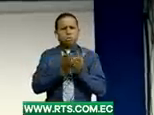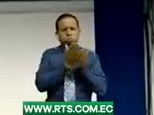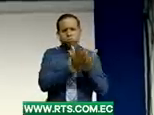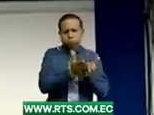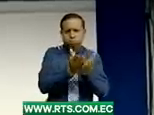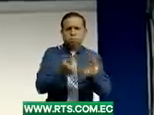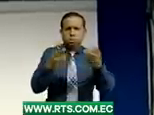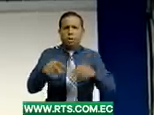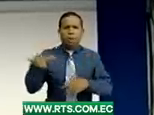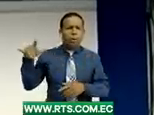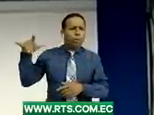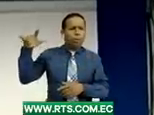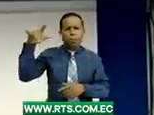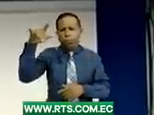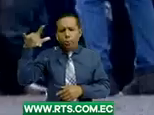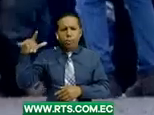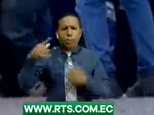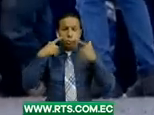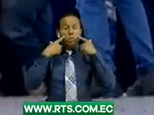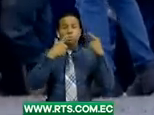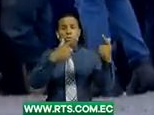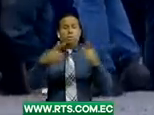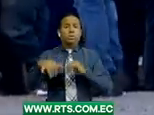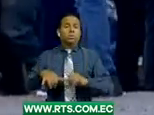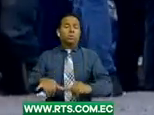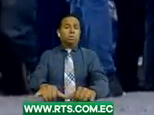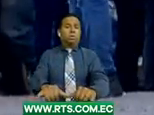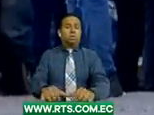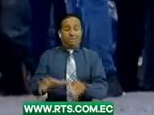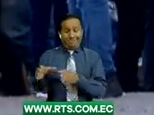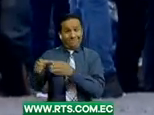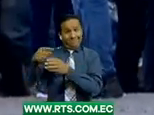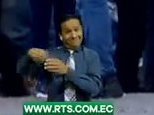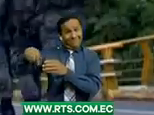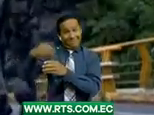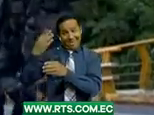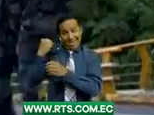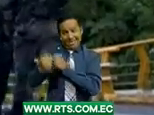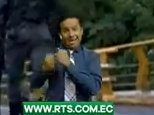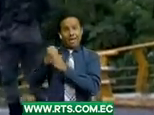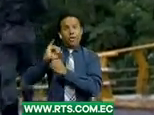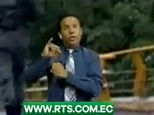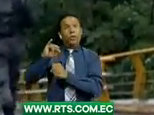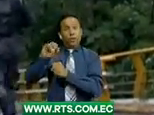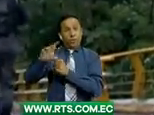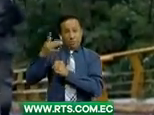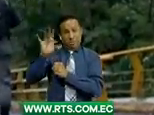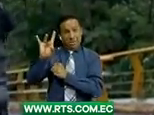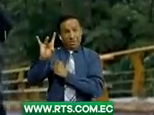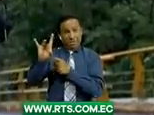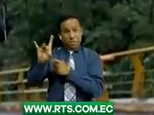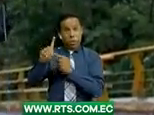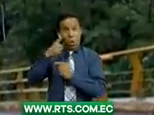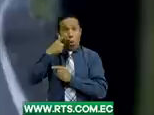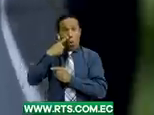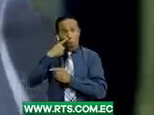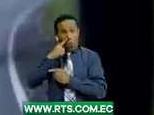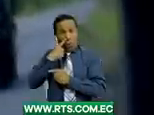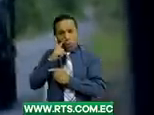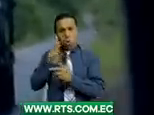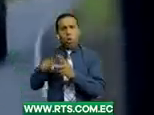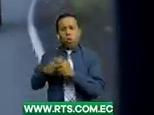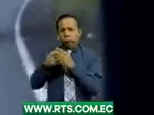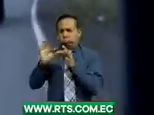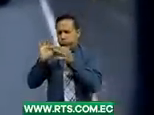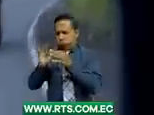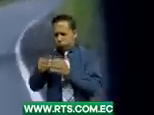La Fuerza de Tarea Conjunta Esmeraldas fue creada en junio del 2018 con la misión de garantizar la seguridad de la población y ejercer un trabajo integral